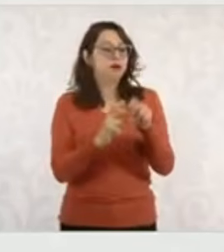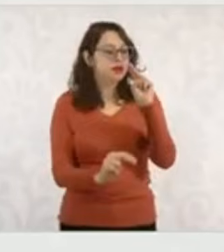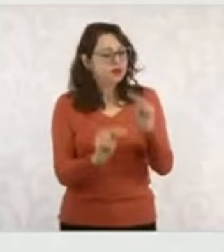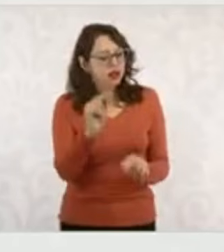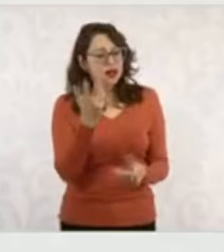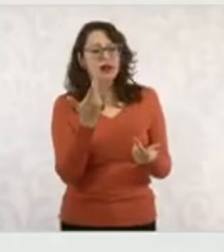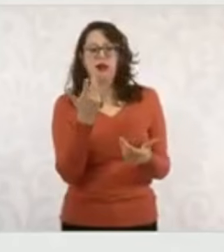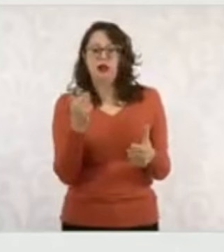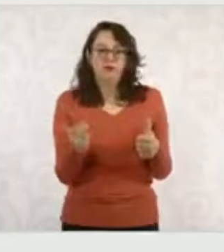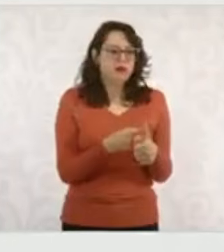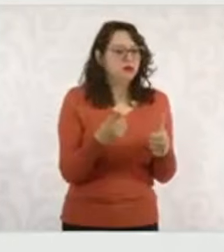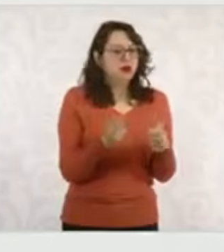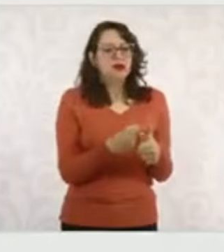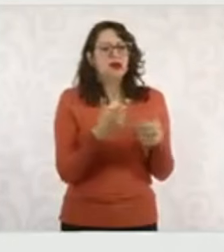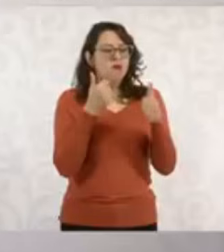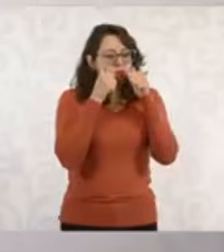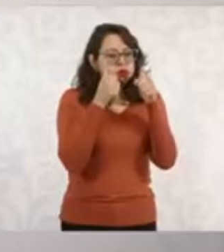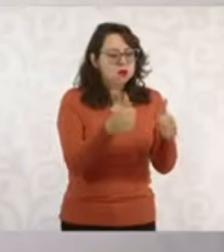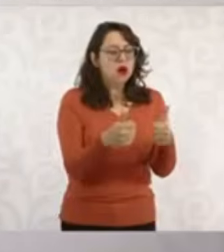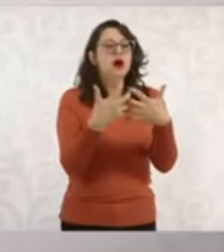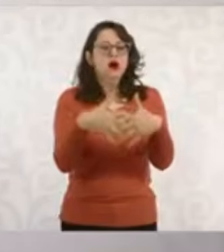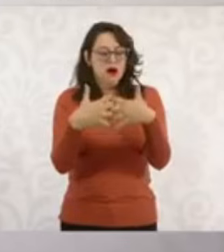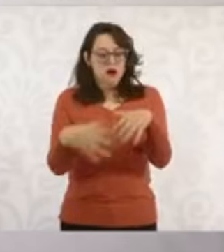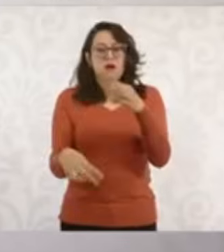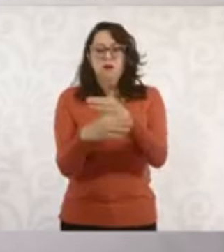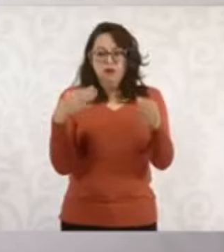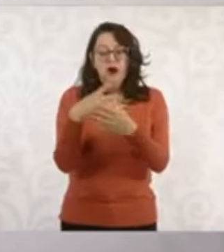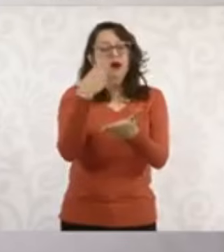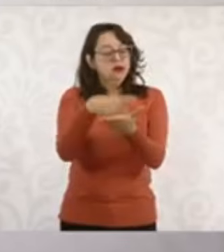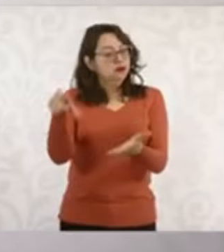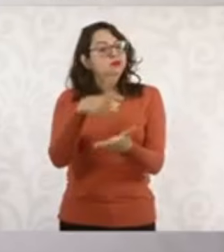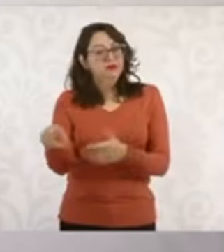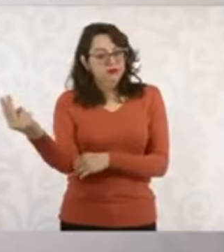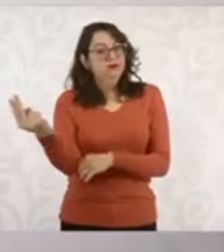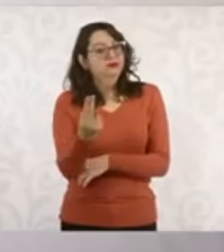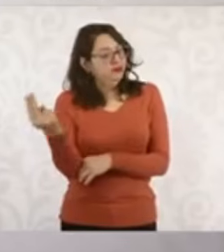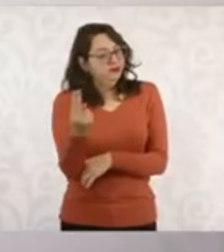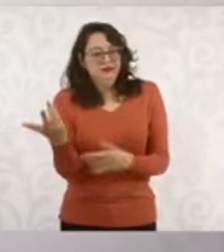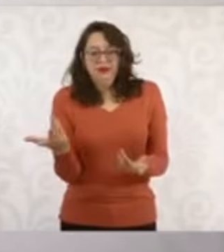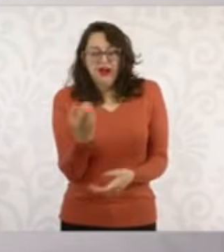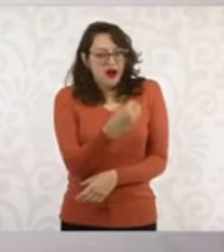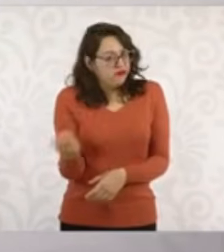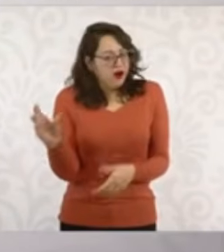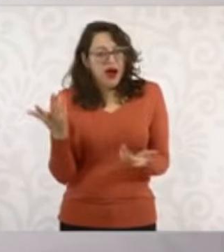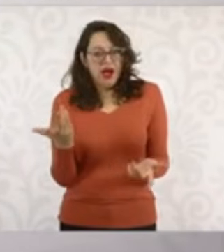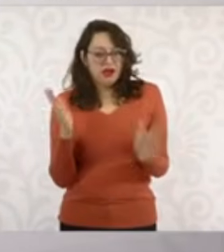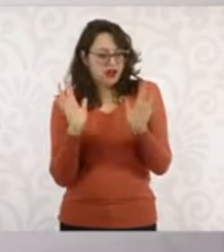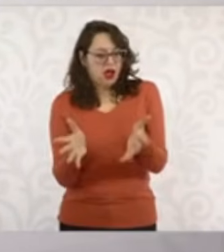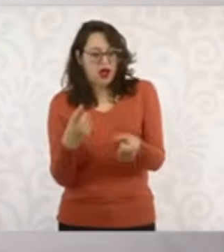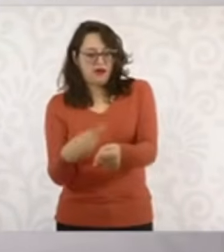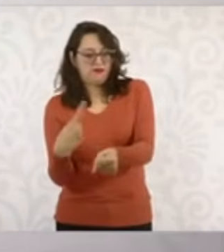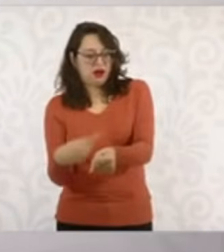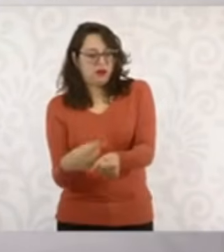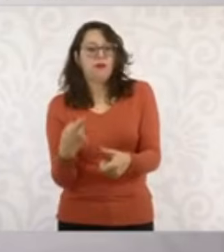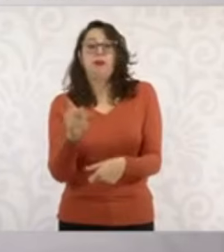etcétera. Entonces, el equipamiento es necesario. Por otra parte, como mencioné, la prevención también